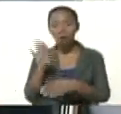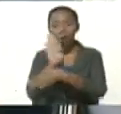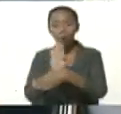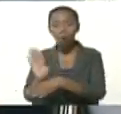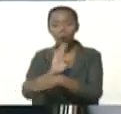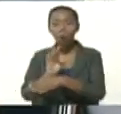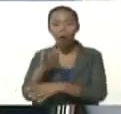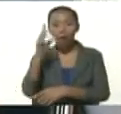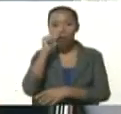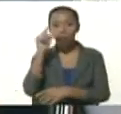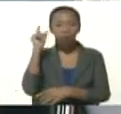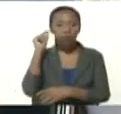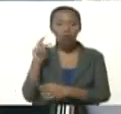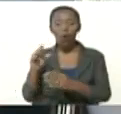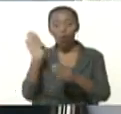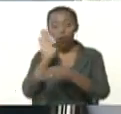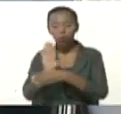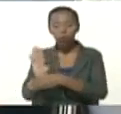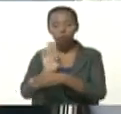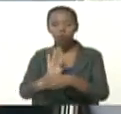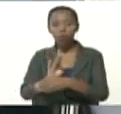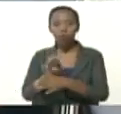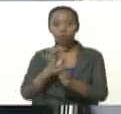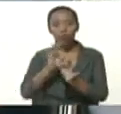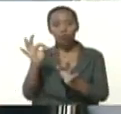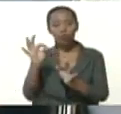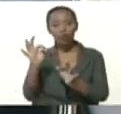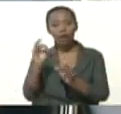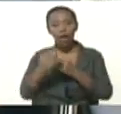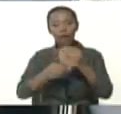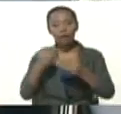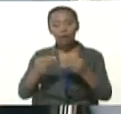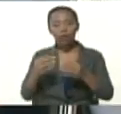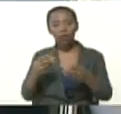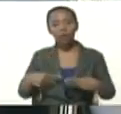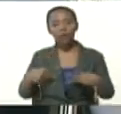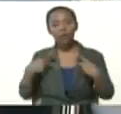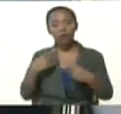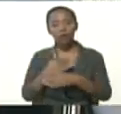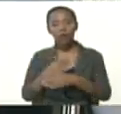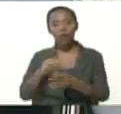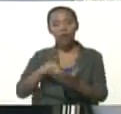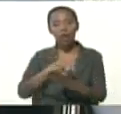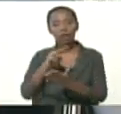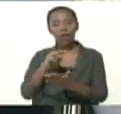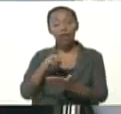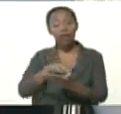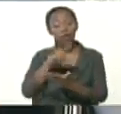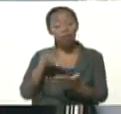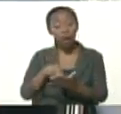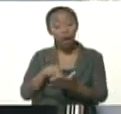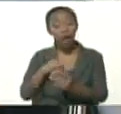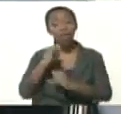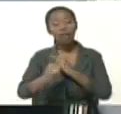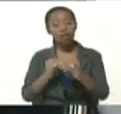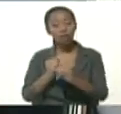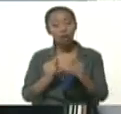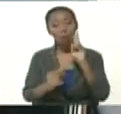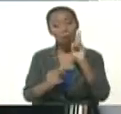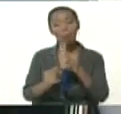venezolanos haciendo vida en las criptomonedas nacionales e internacionales. Y las